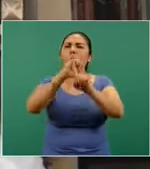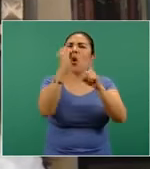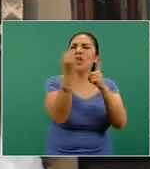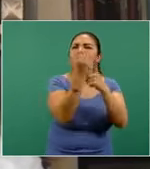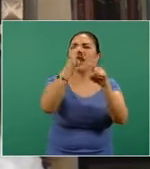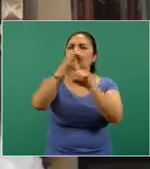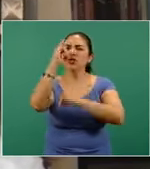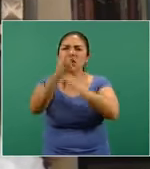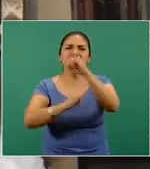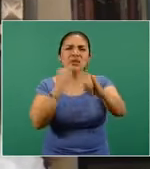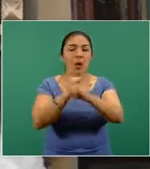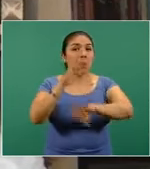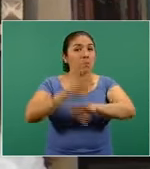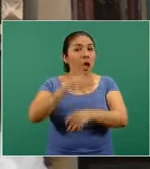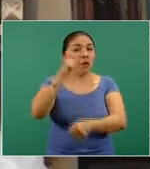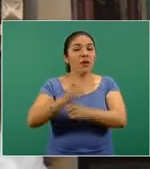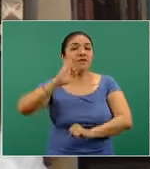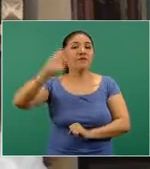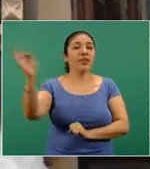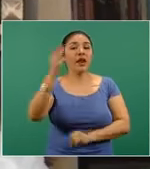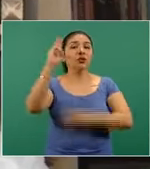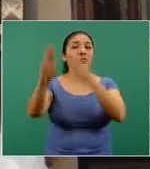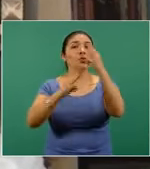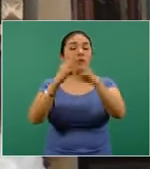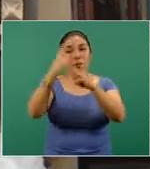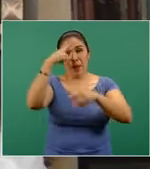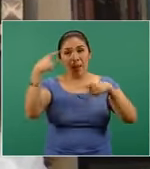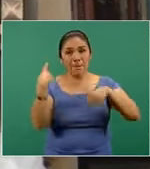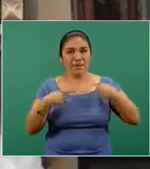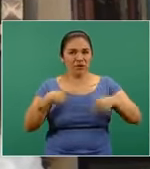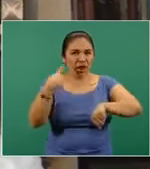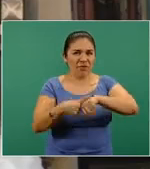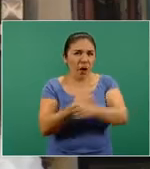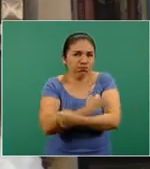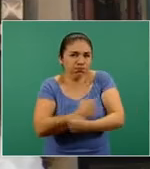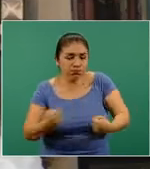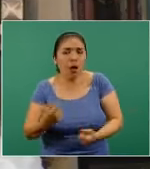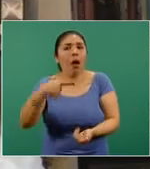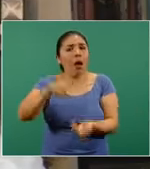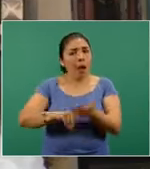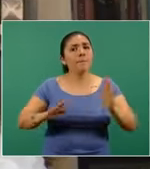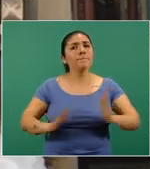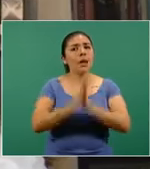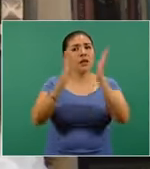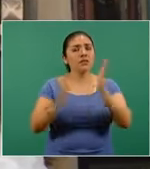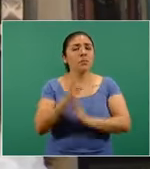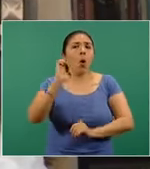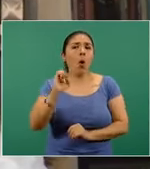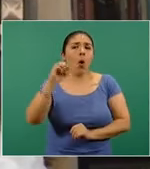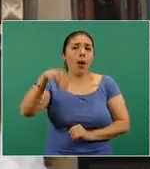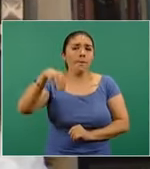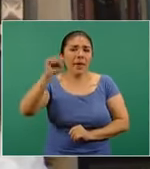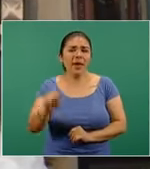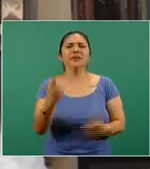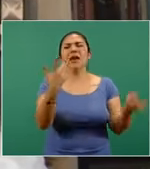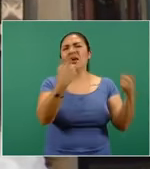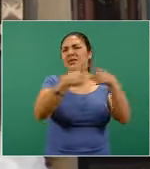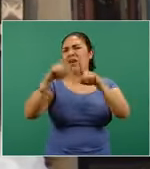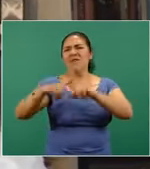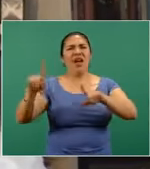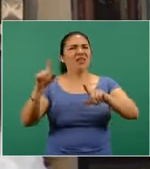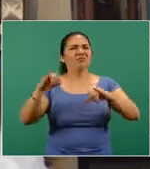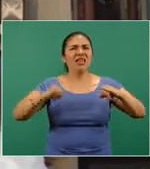internacionales, especialmente por la Federación Mundial de Obesidad, pero en la que participan la Organización Mundial de la Salud y muchas